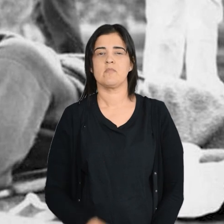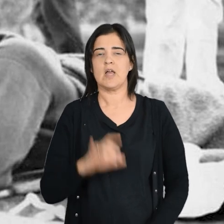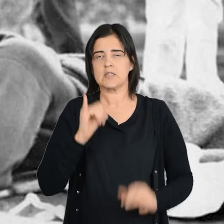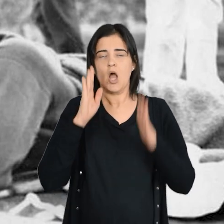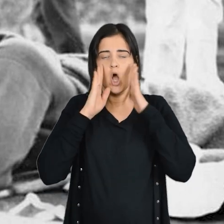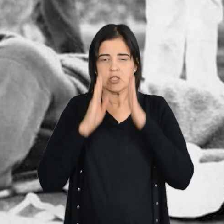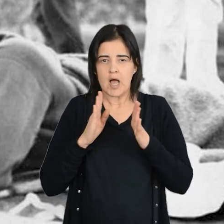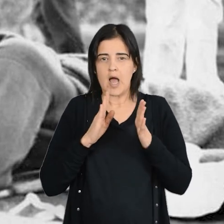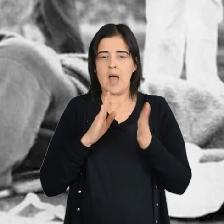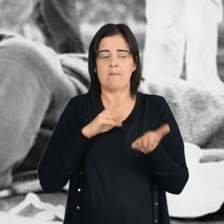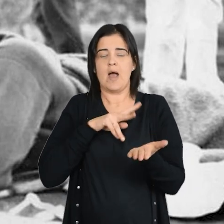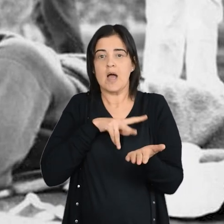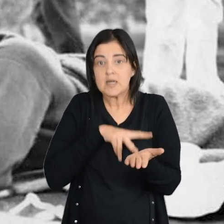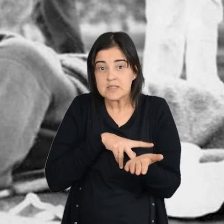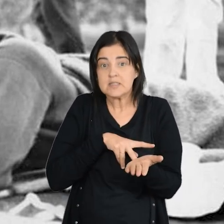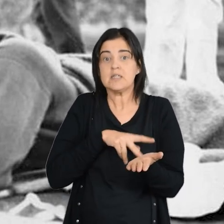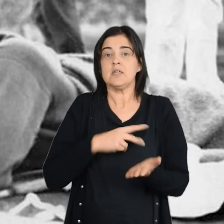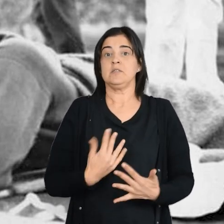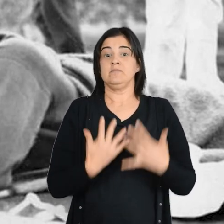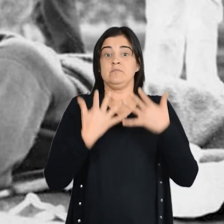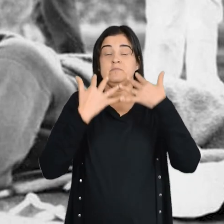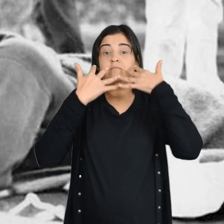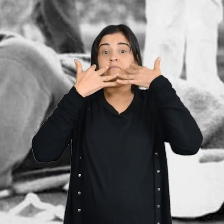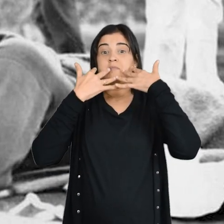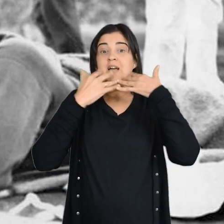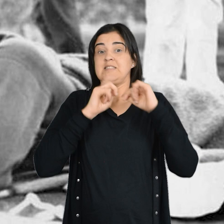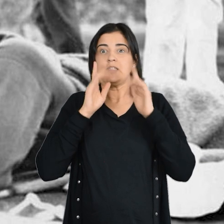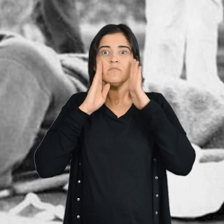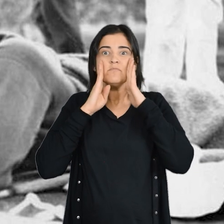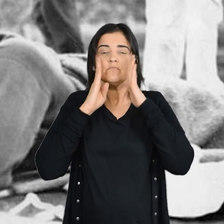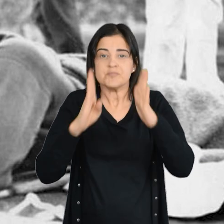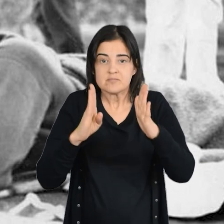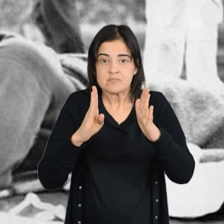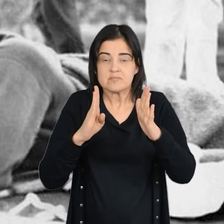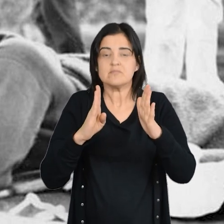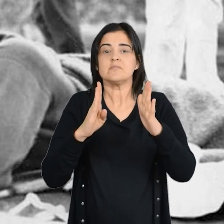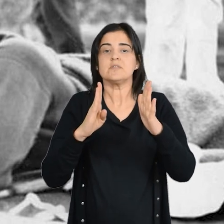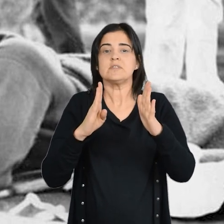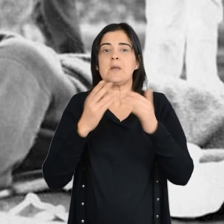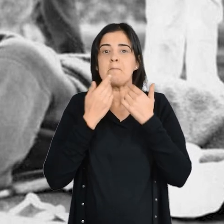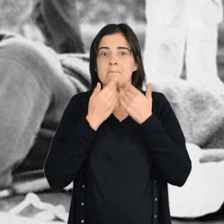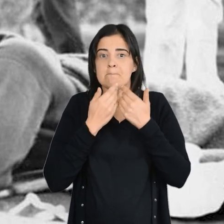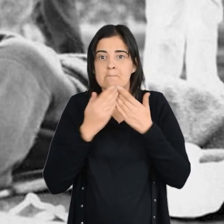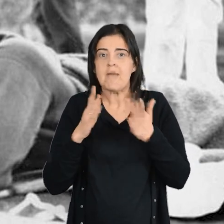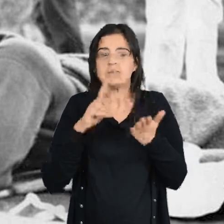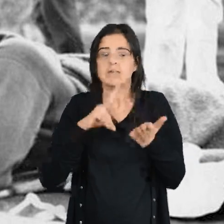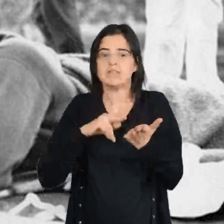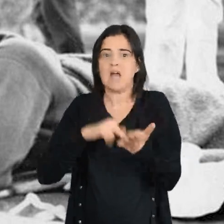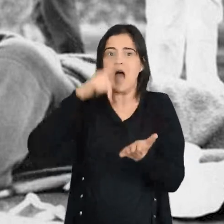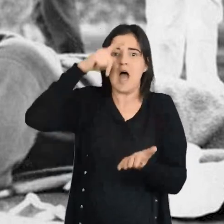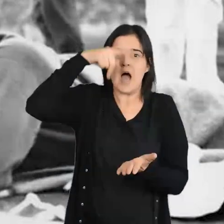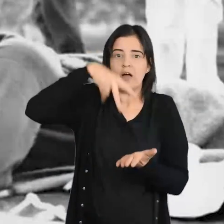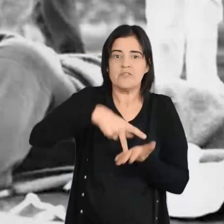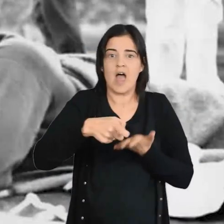concentrado se agazapa respira sin dejar de mirar al frente comienza sus primeras